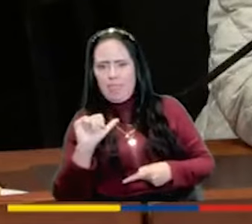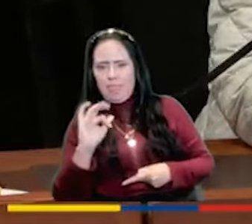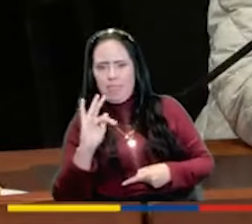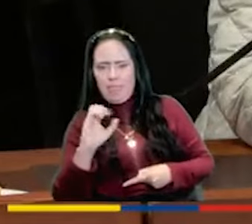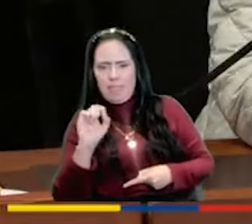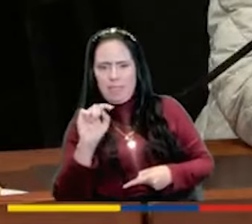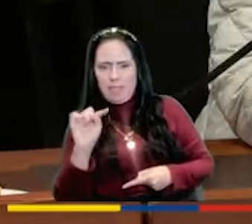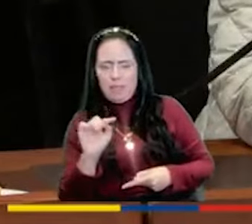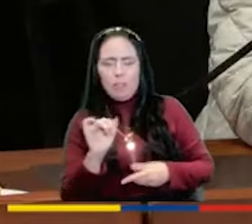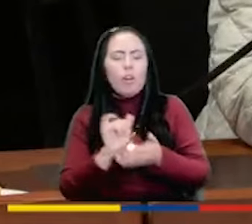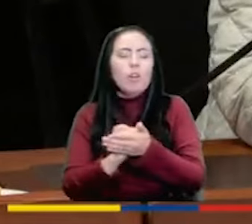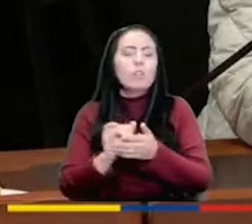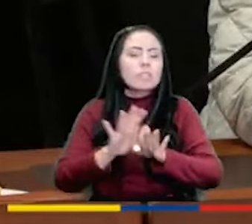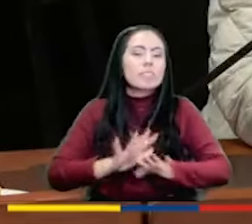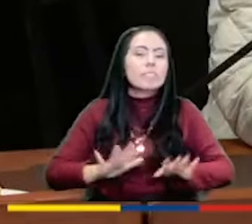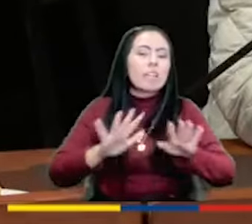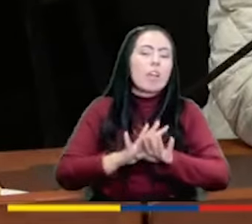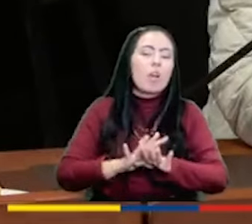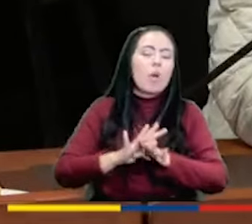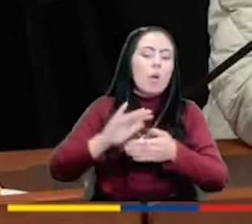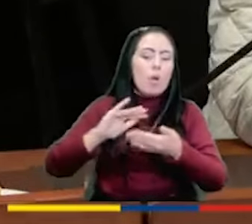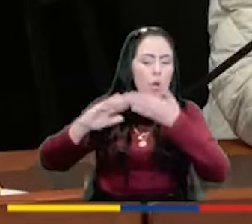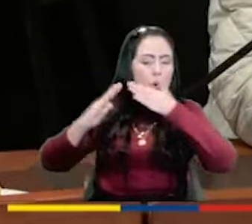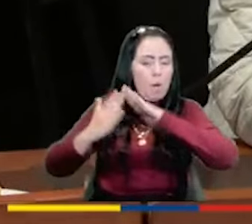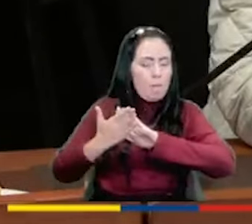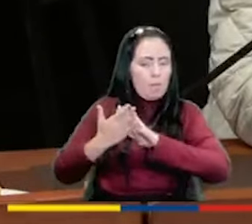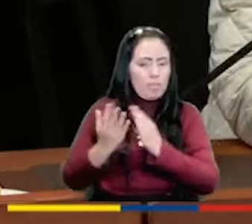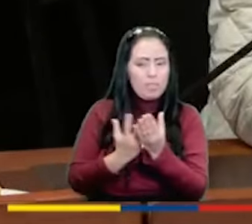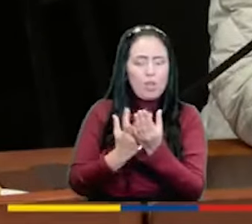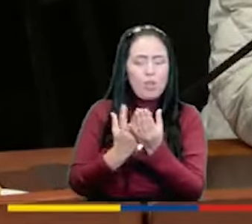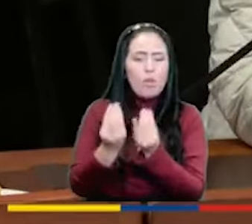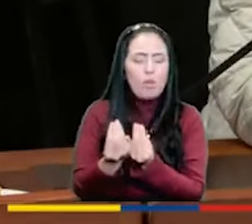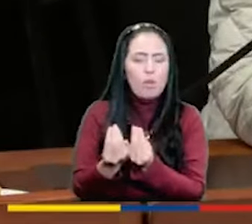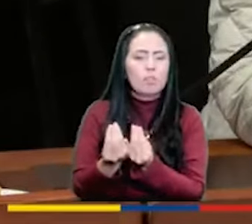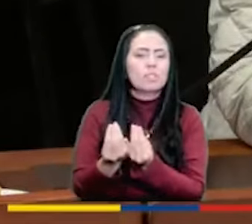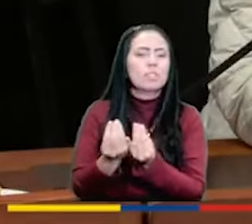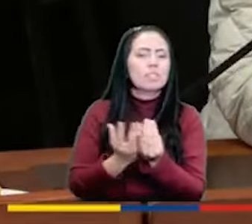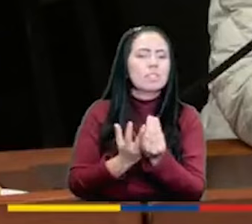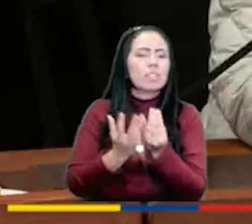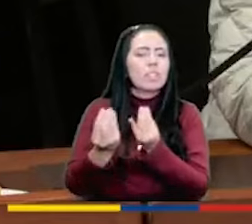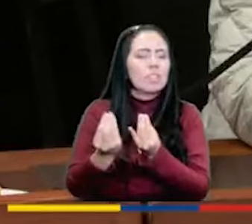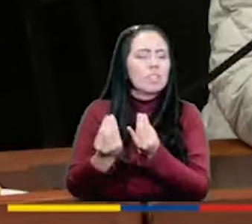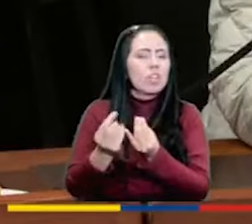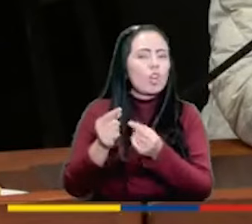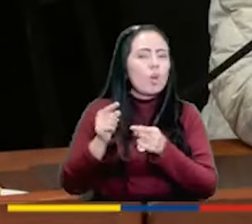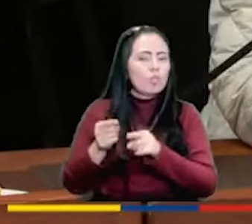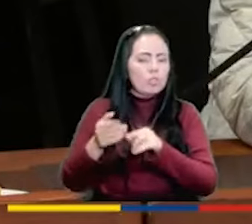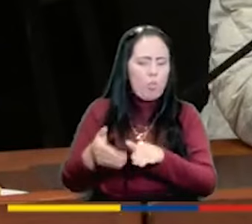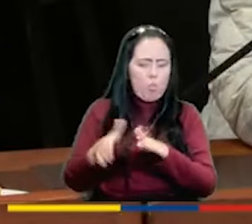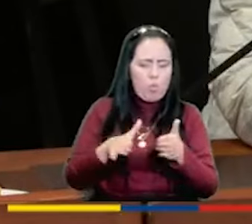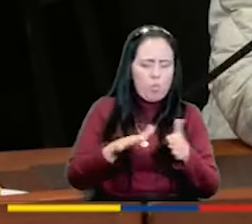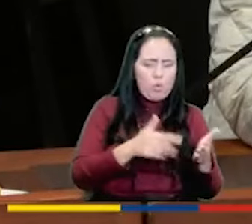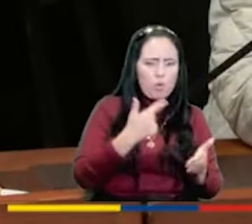Vimos en el censo pasado, la población étnica tuvo un genocidio, como lo dice la misma